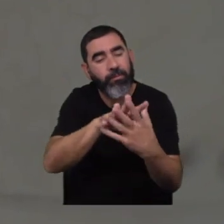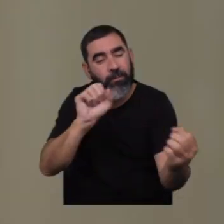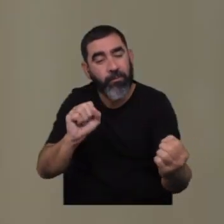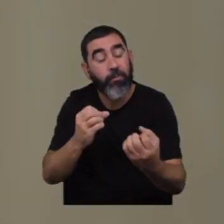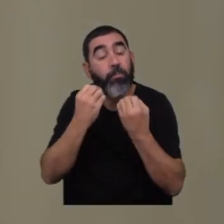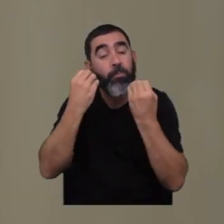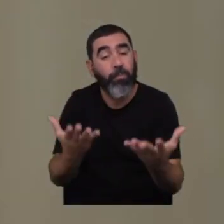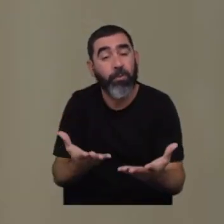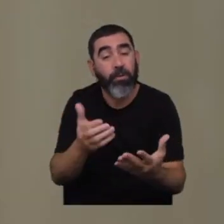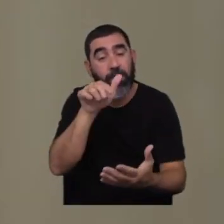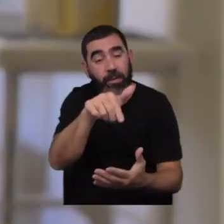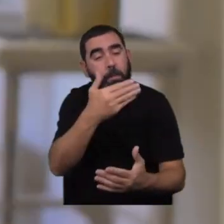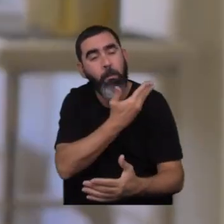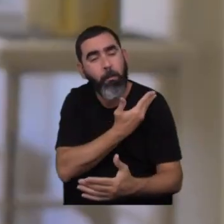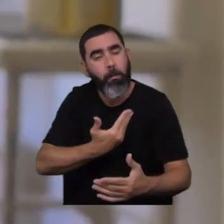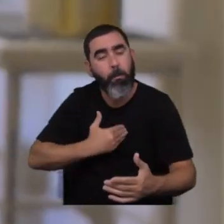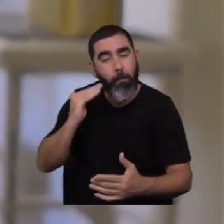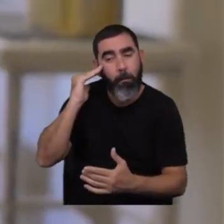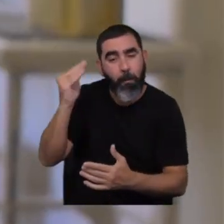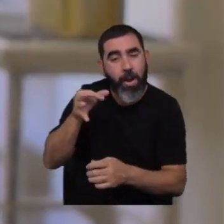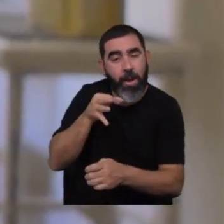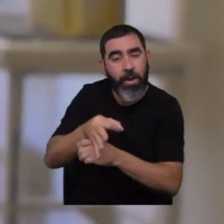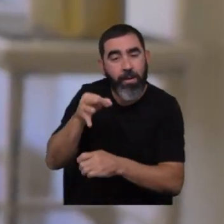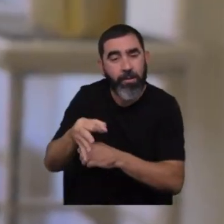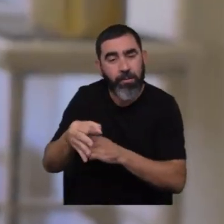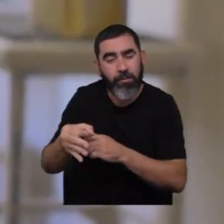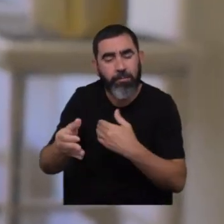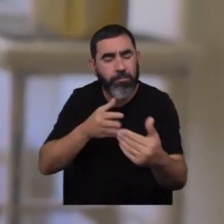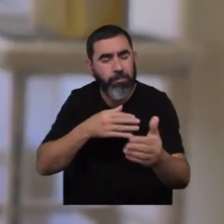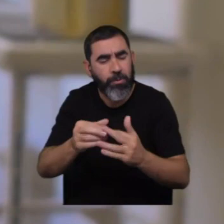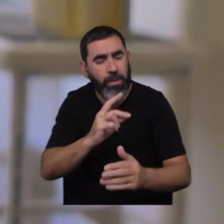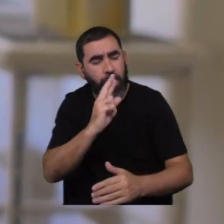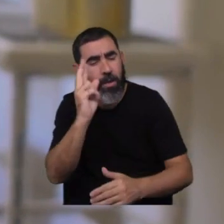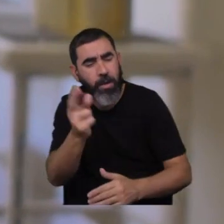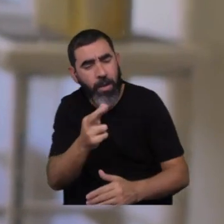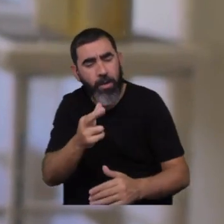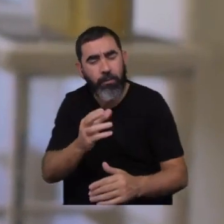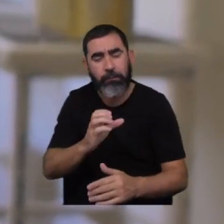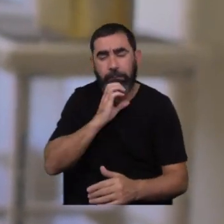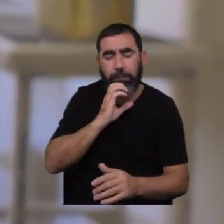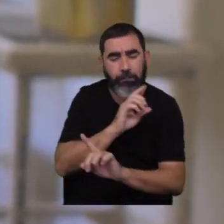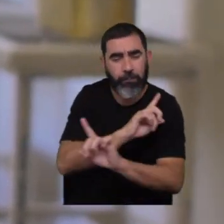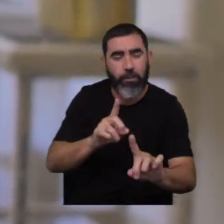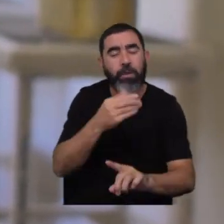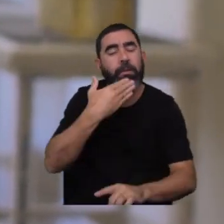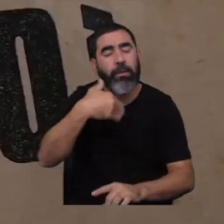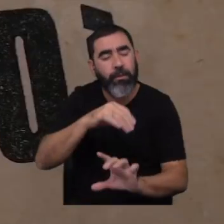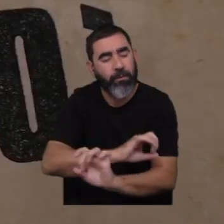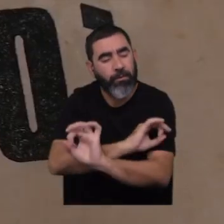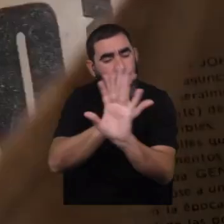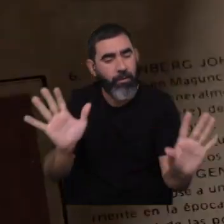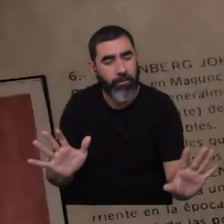porque estable es maestro. Y no importa que vos seas raro o que seas ridículo, ellos entienden todo.